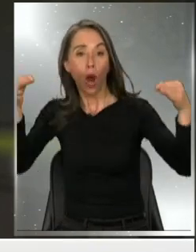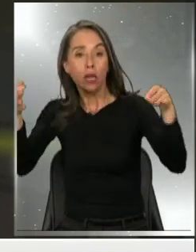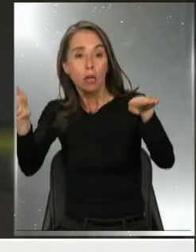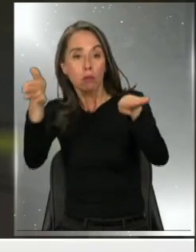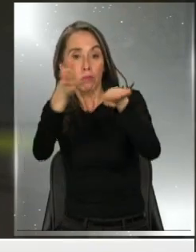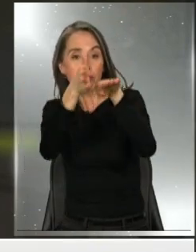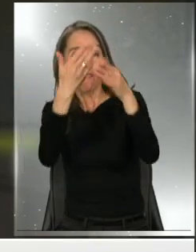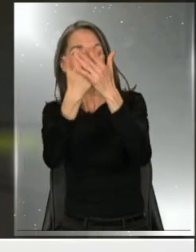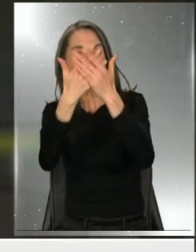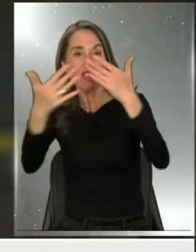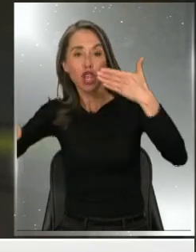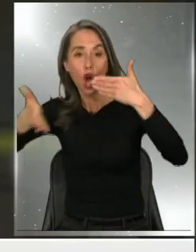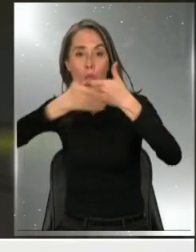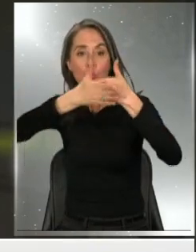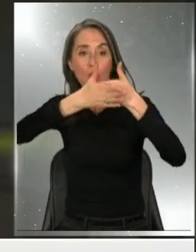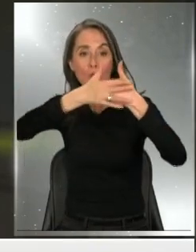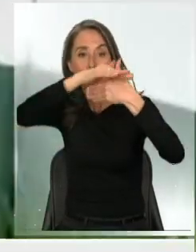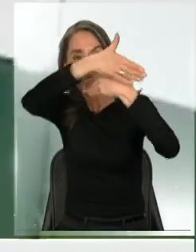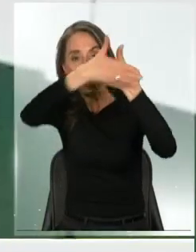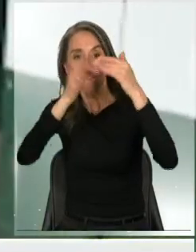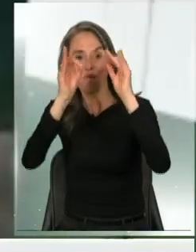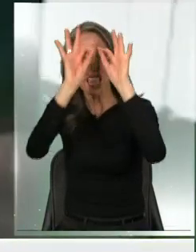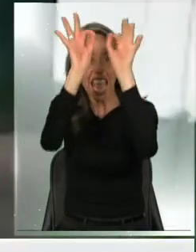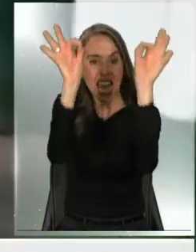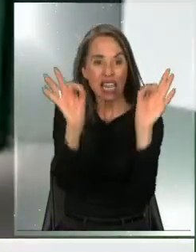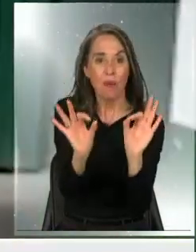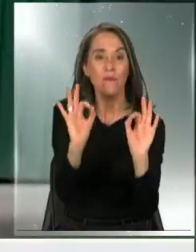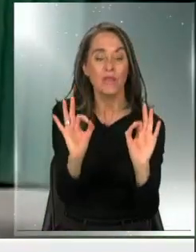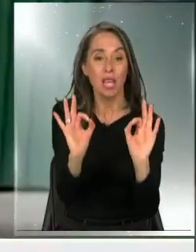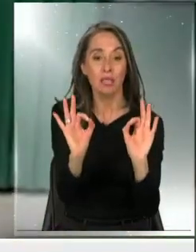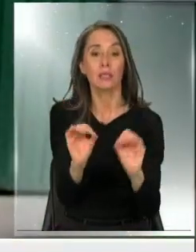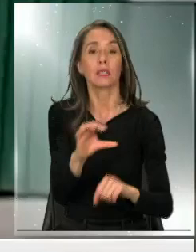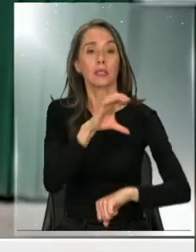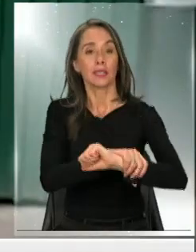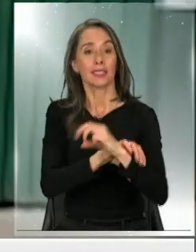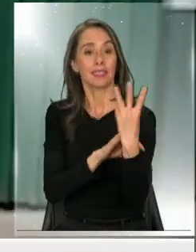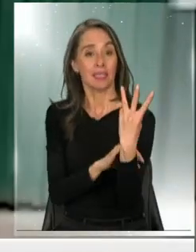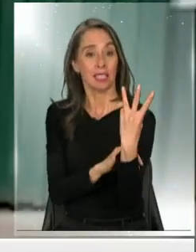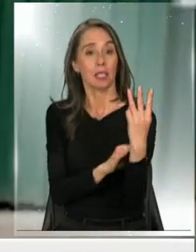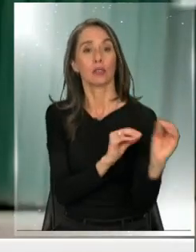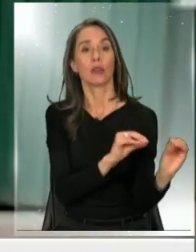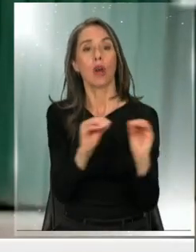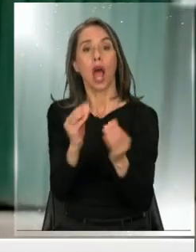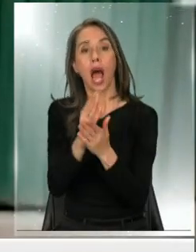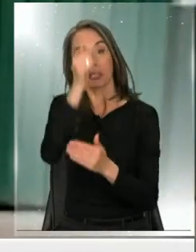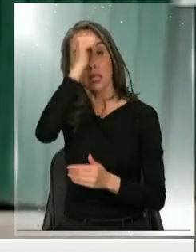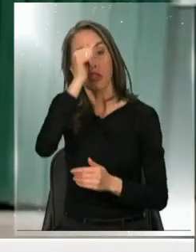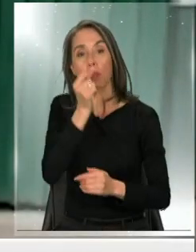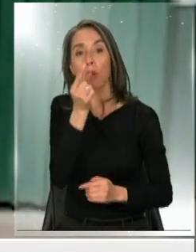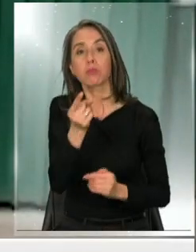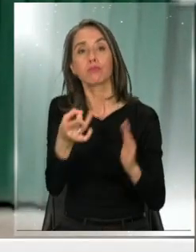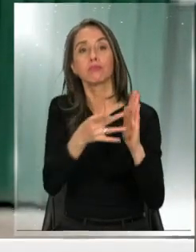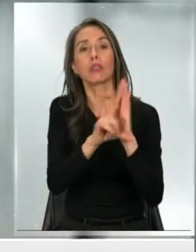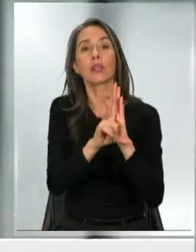buena instalación para que ande bien el sistema. En cuanto a los detenidos, su formalización se aplazó hasta el domingo, ya que aún se